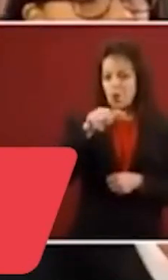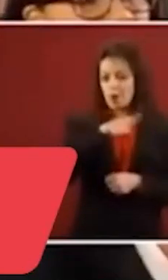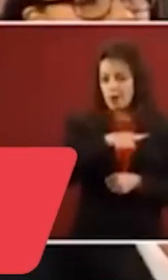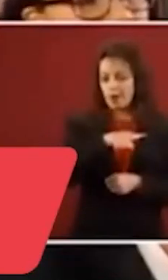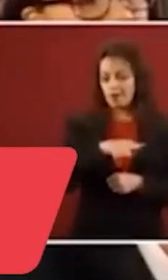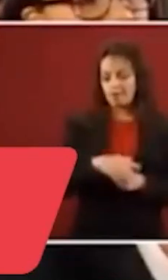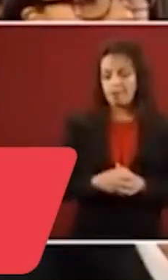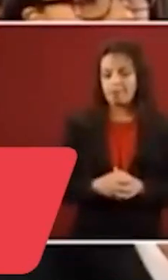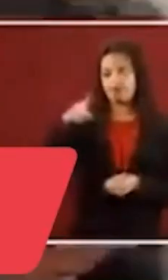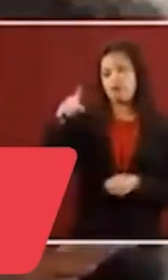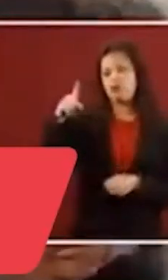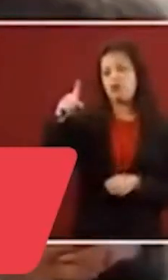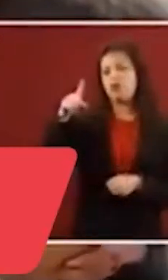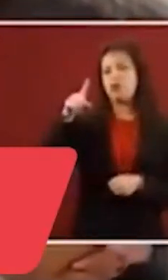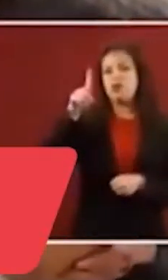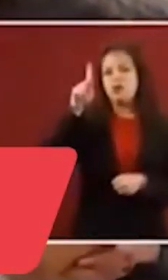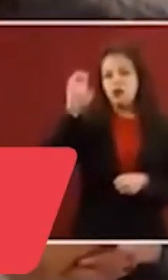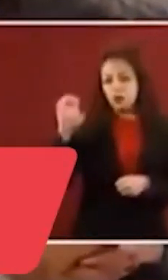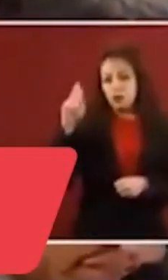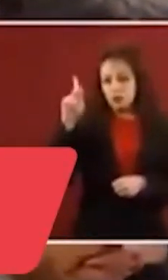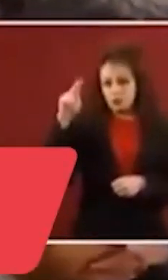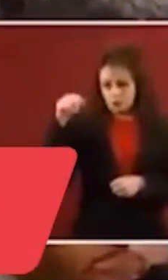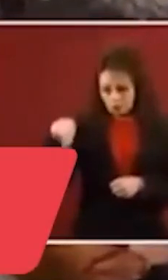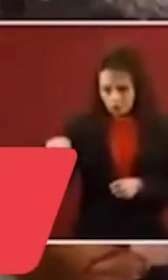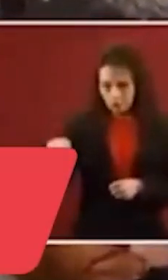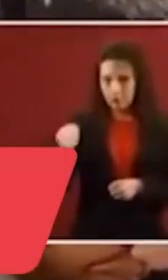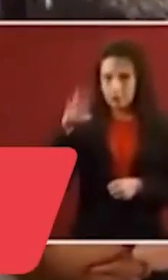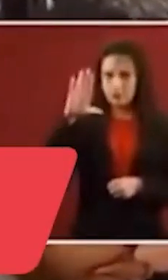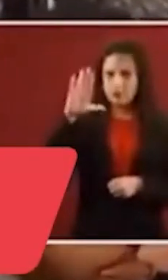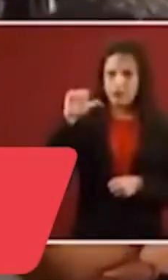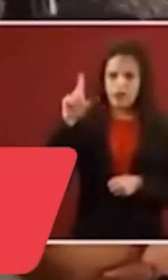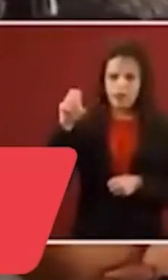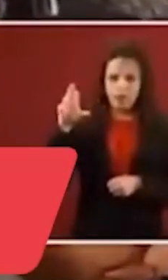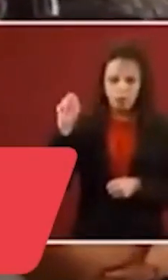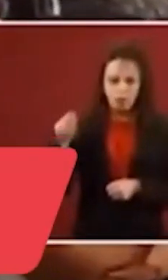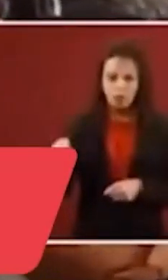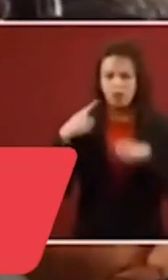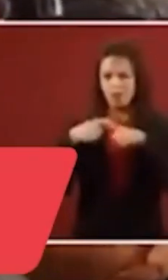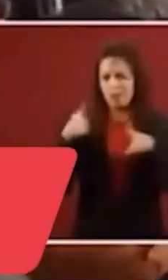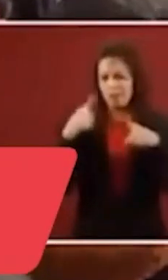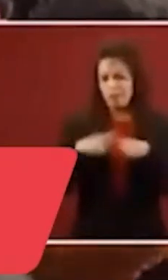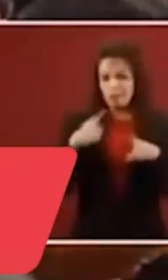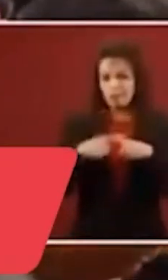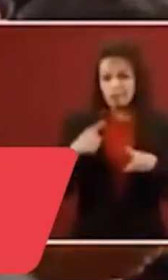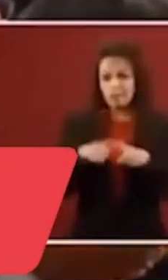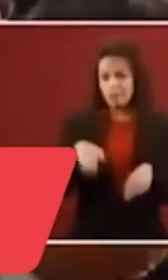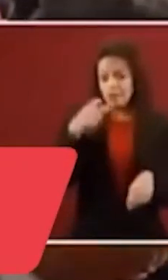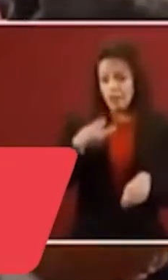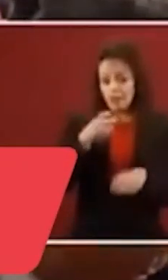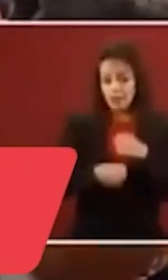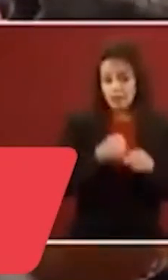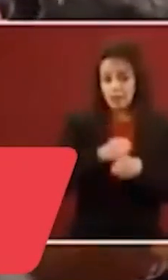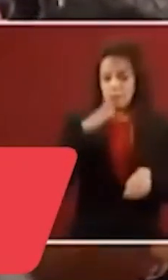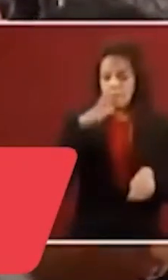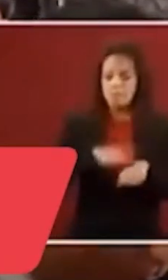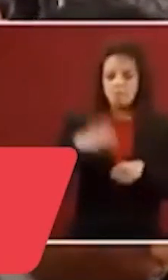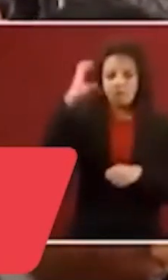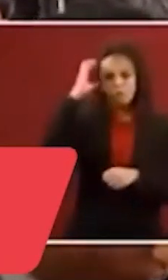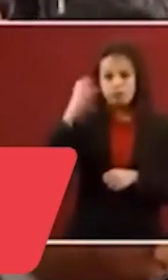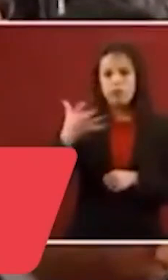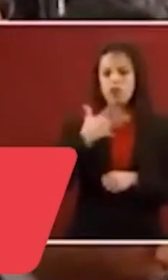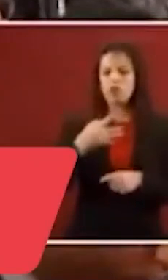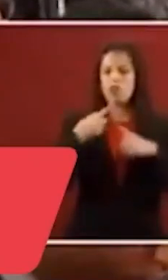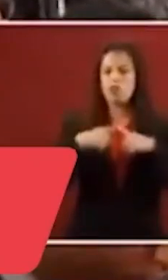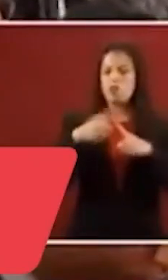problema para la vacuna. Él no necesita porque él vive bien, quién sabe